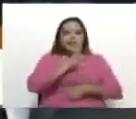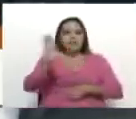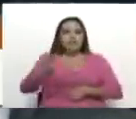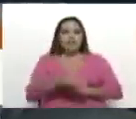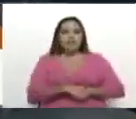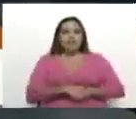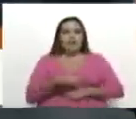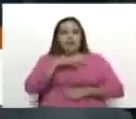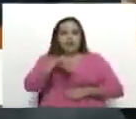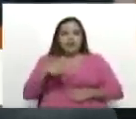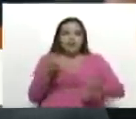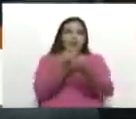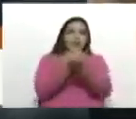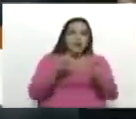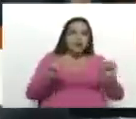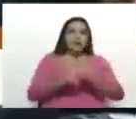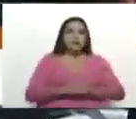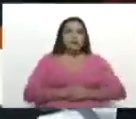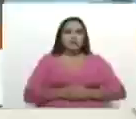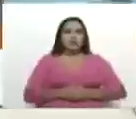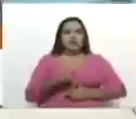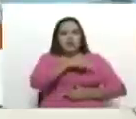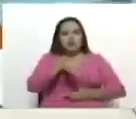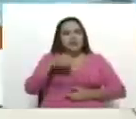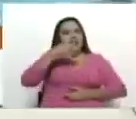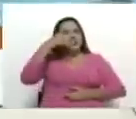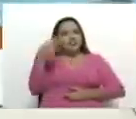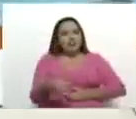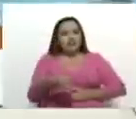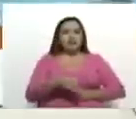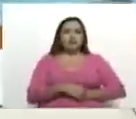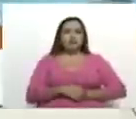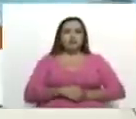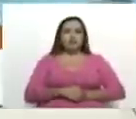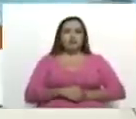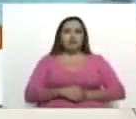de nuestra independencia de nuestra verdad